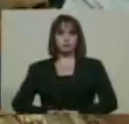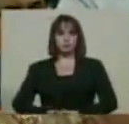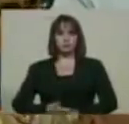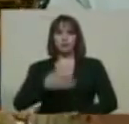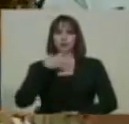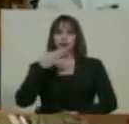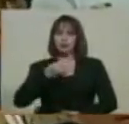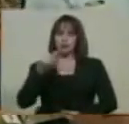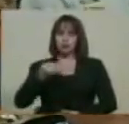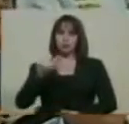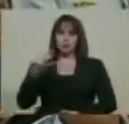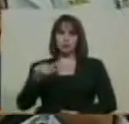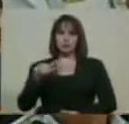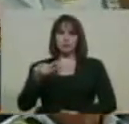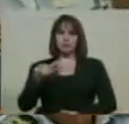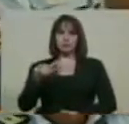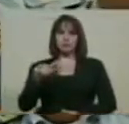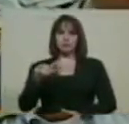verdaderamente